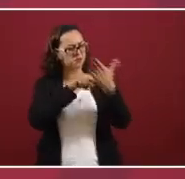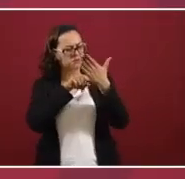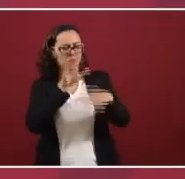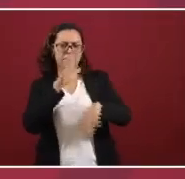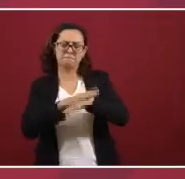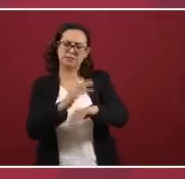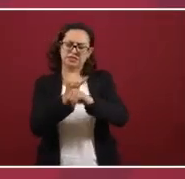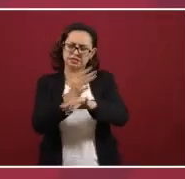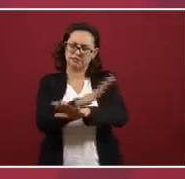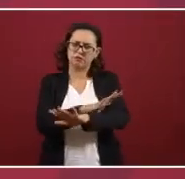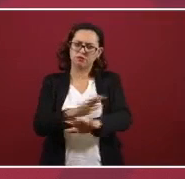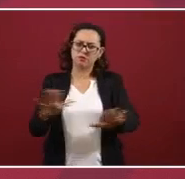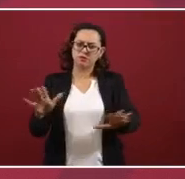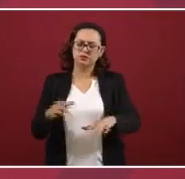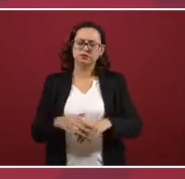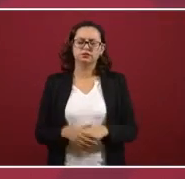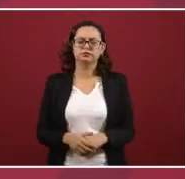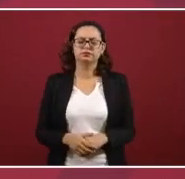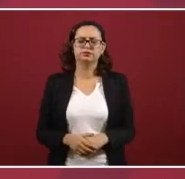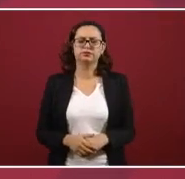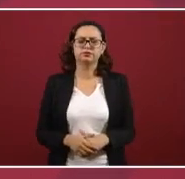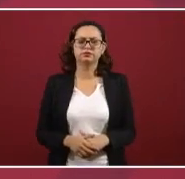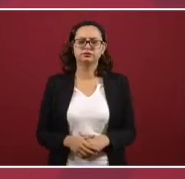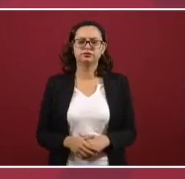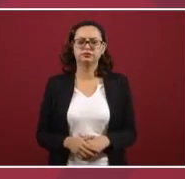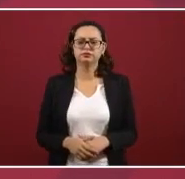más, porque